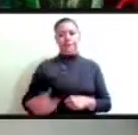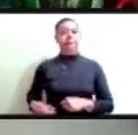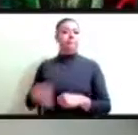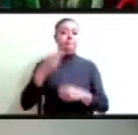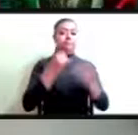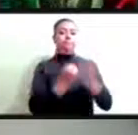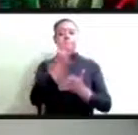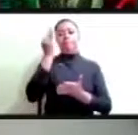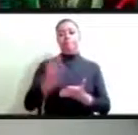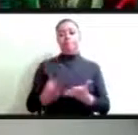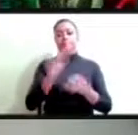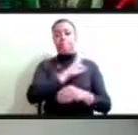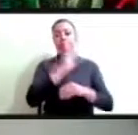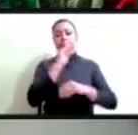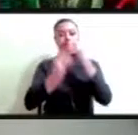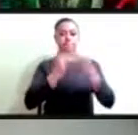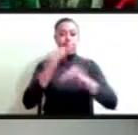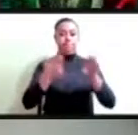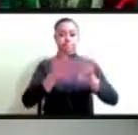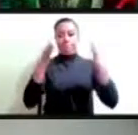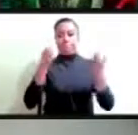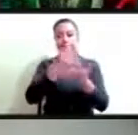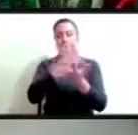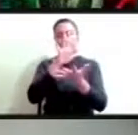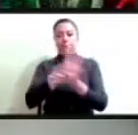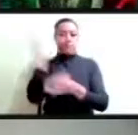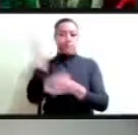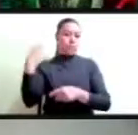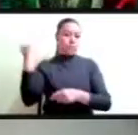registro de oradores. ¿Oradores en contra?